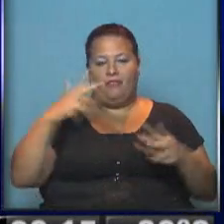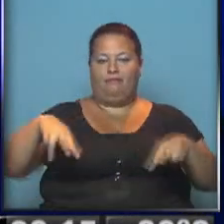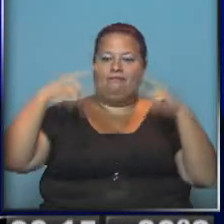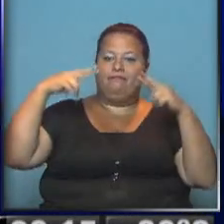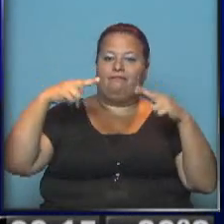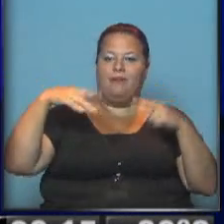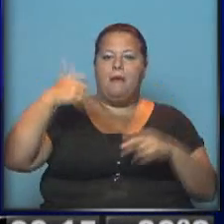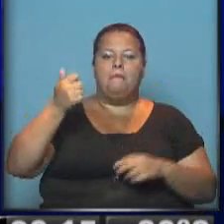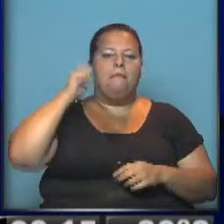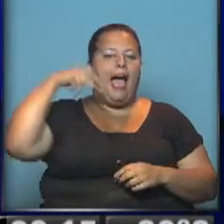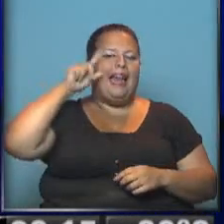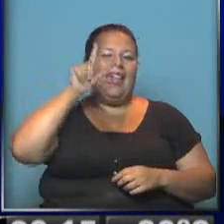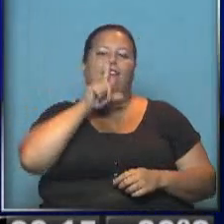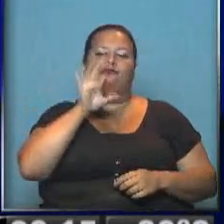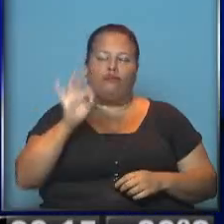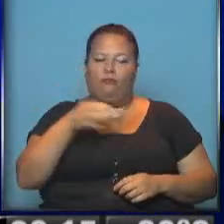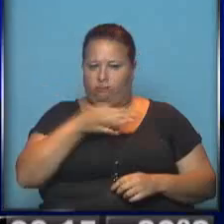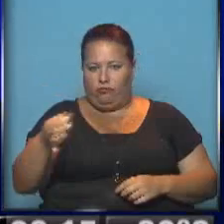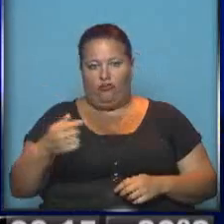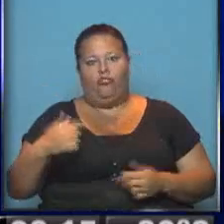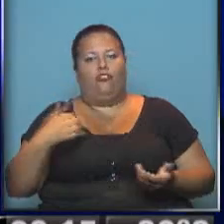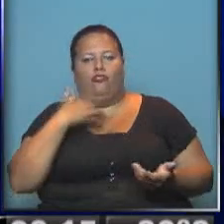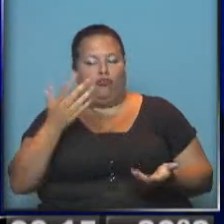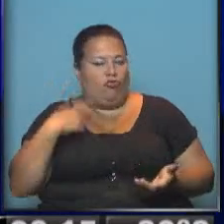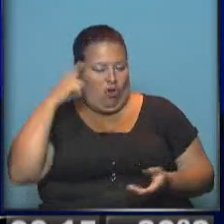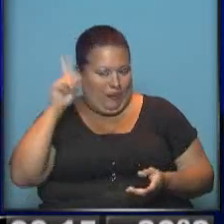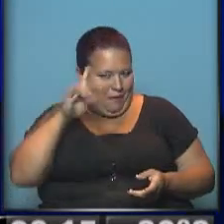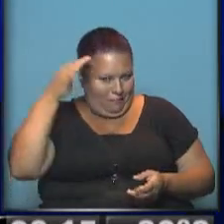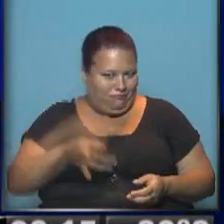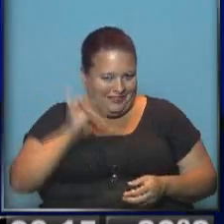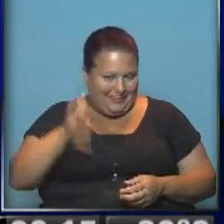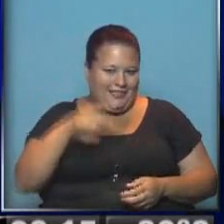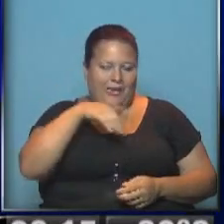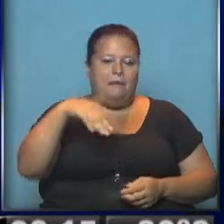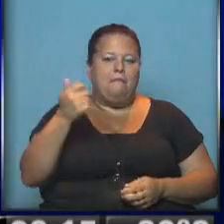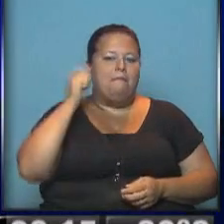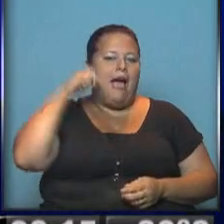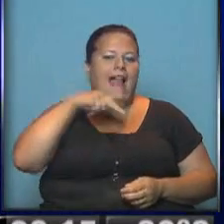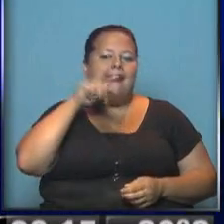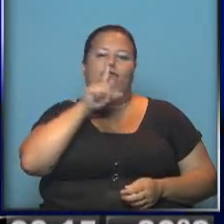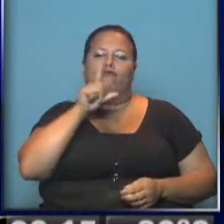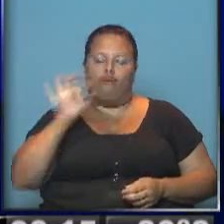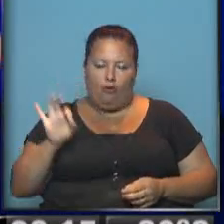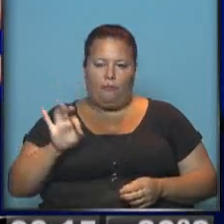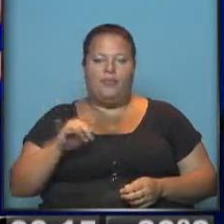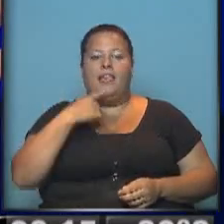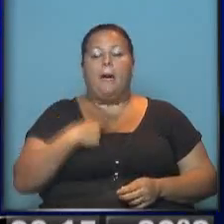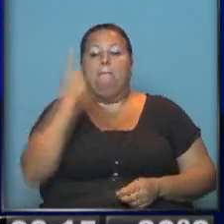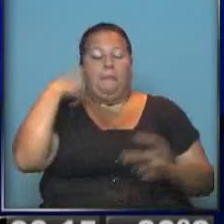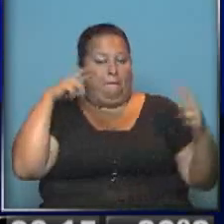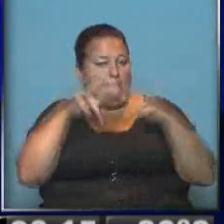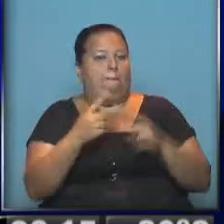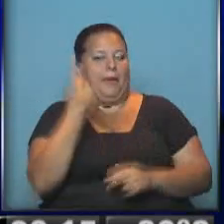de Mañeto. ¿Era Mañeto? Sí, yo no sabía quién era, pero sí, era Mañeto. Entonces me dijo que era la primera vez que yo lo